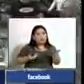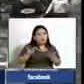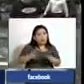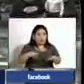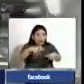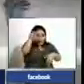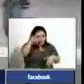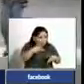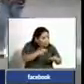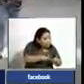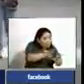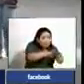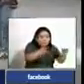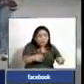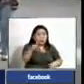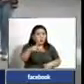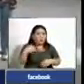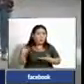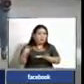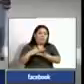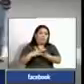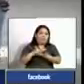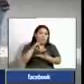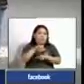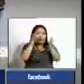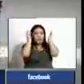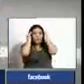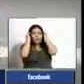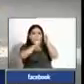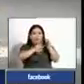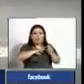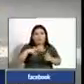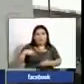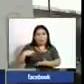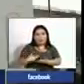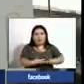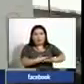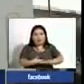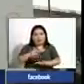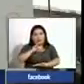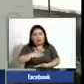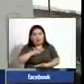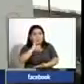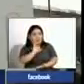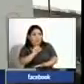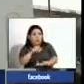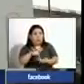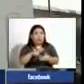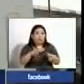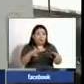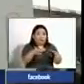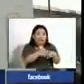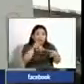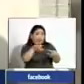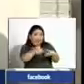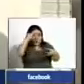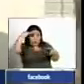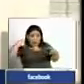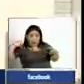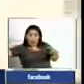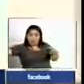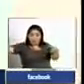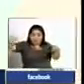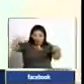fue despedida. Ahora le preocupa a su familia, hijos y nietos, que prácticamente dependen de la ayuda